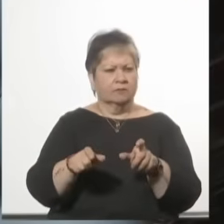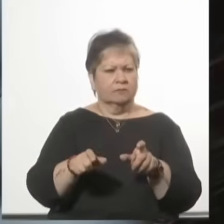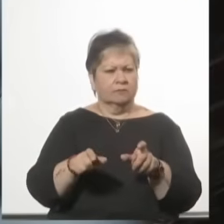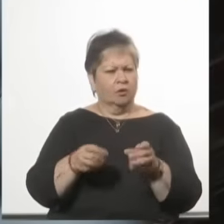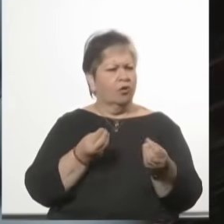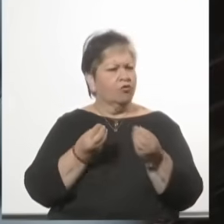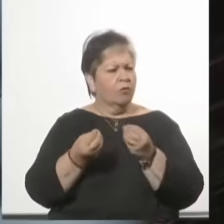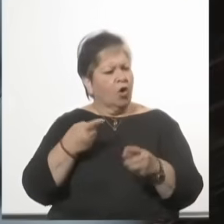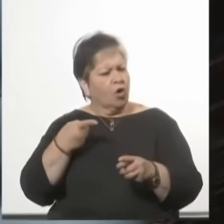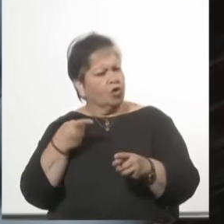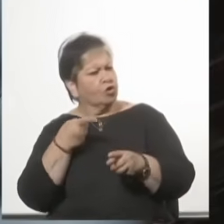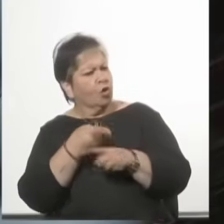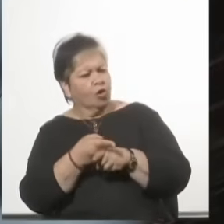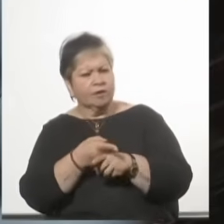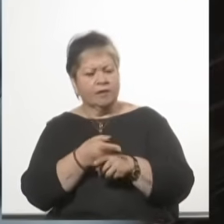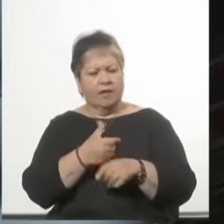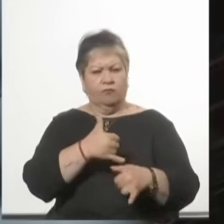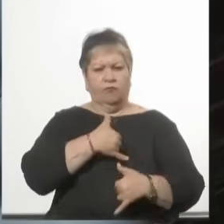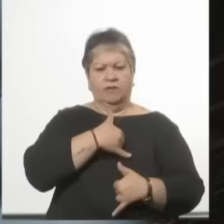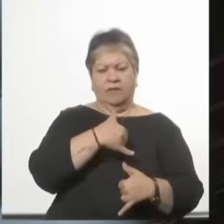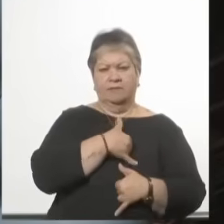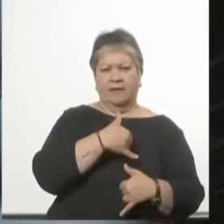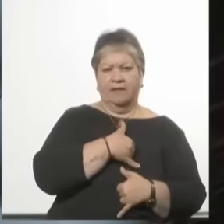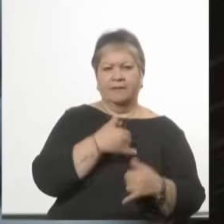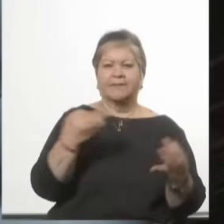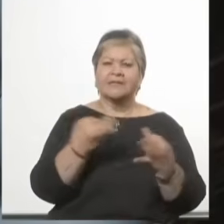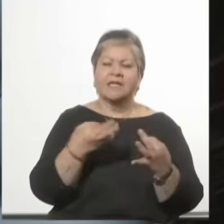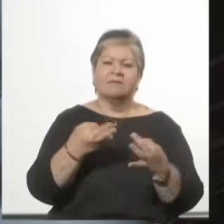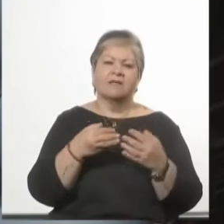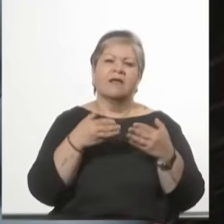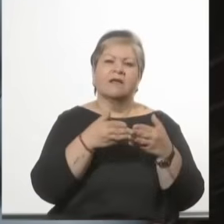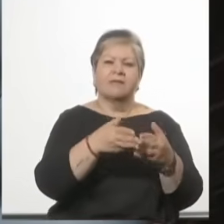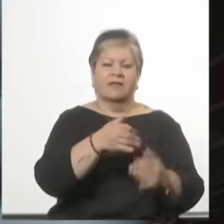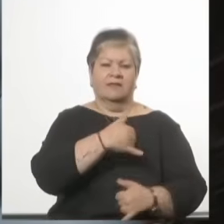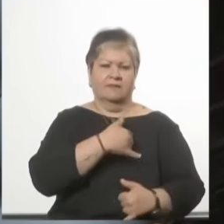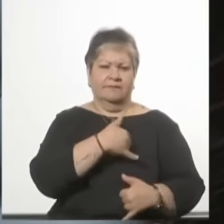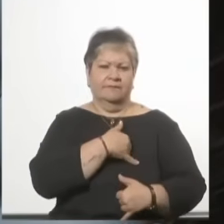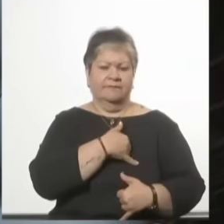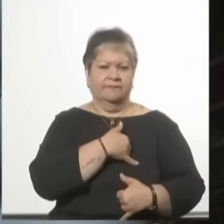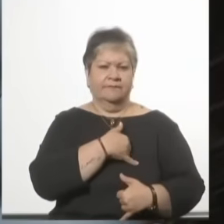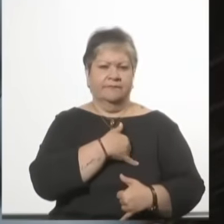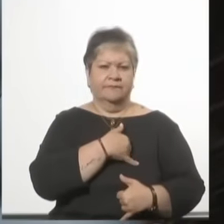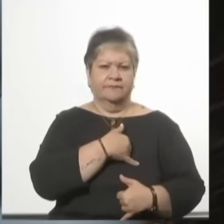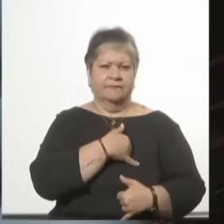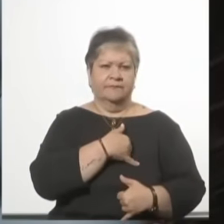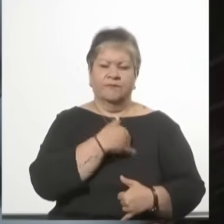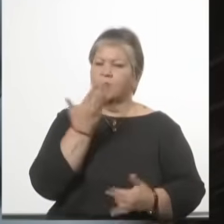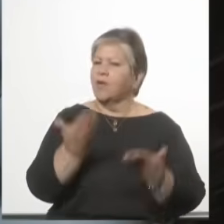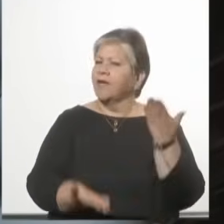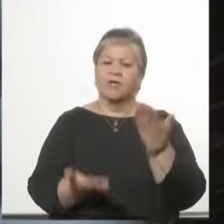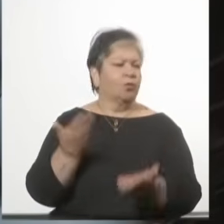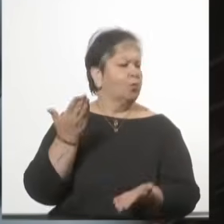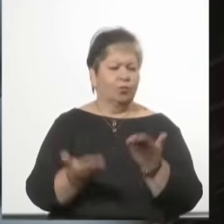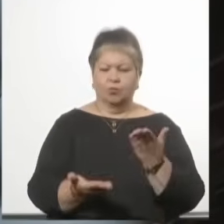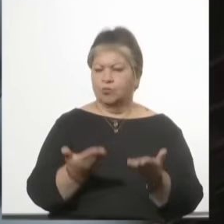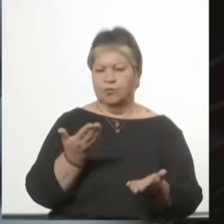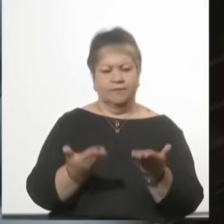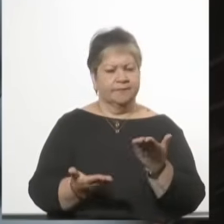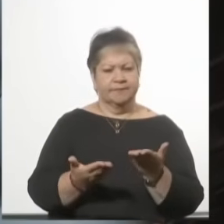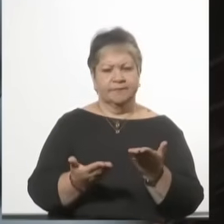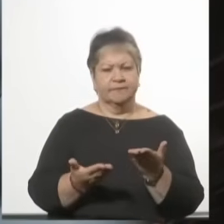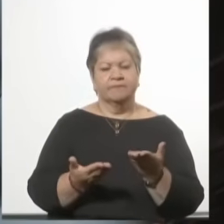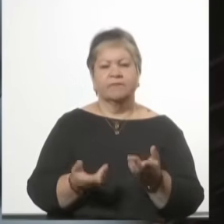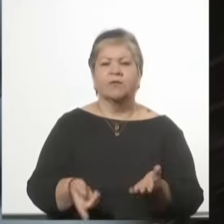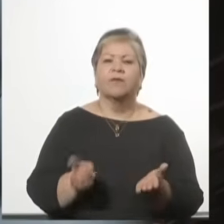nuestras Fuerzas Armadas y particularmente a la Armada Nacional. Además de injusto y fuera de lugar, es desde el punto de